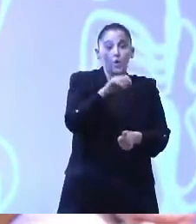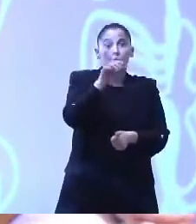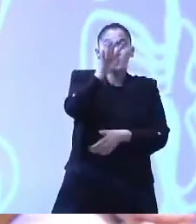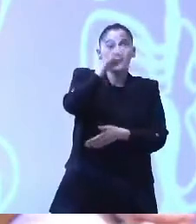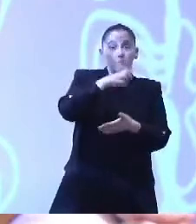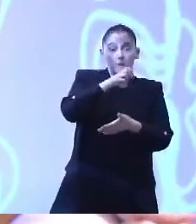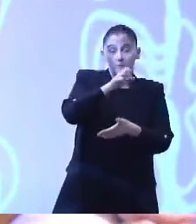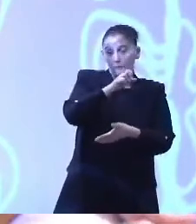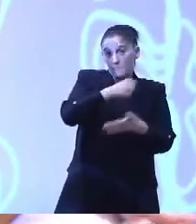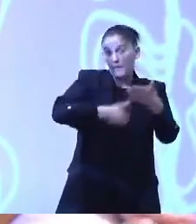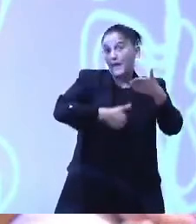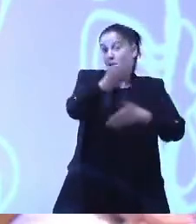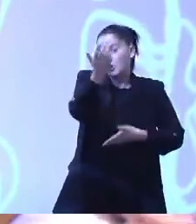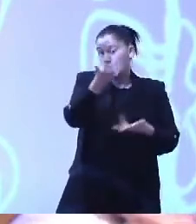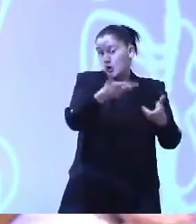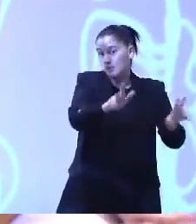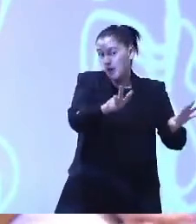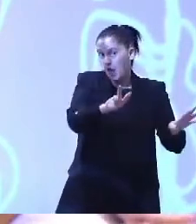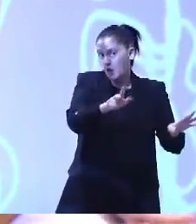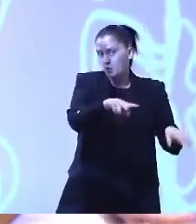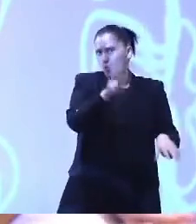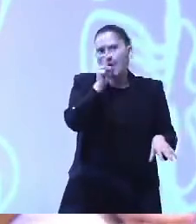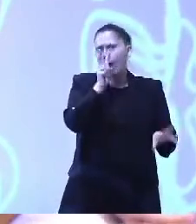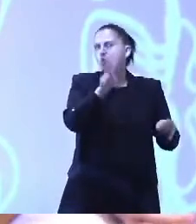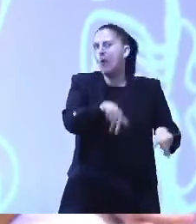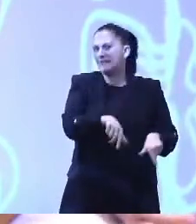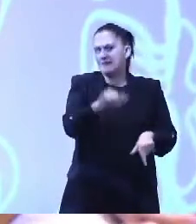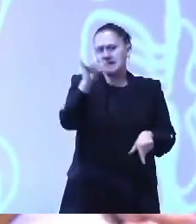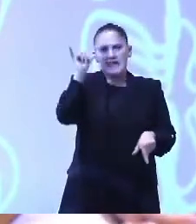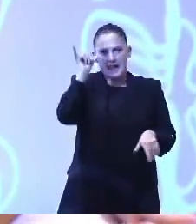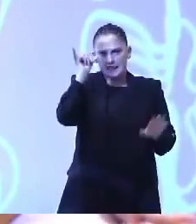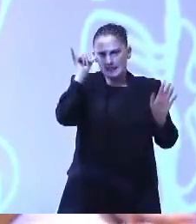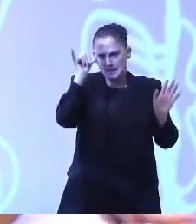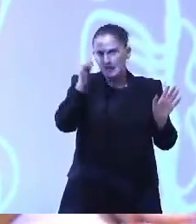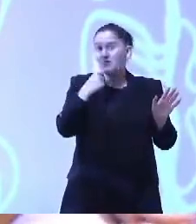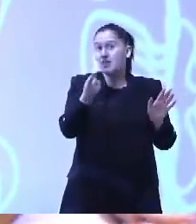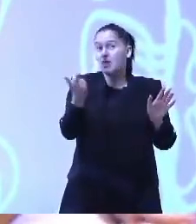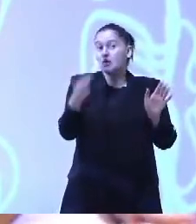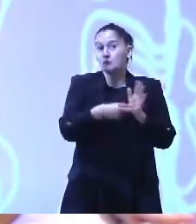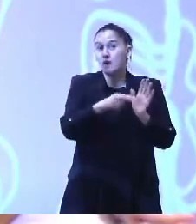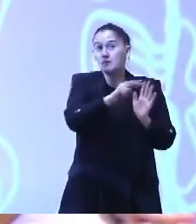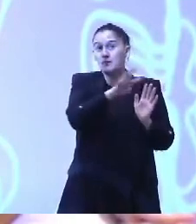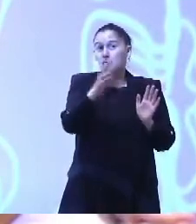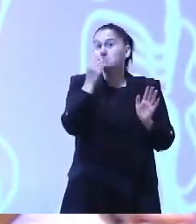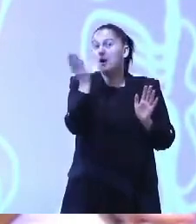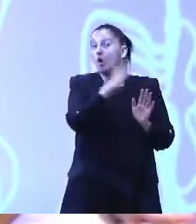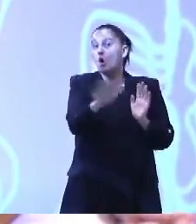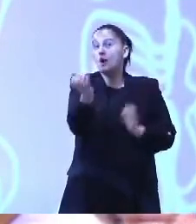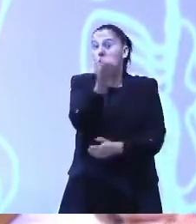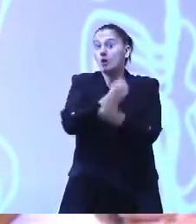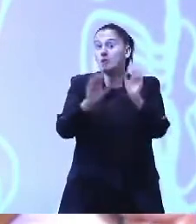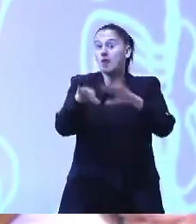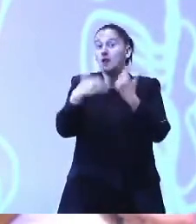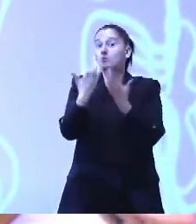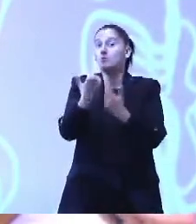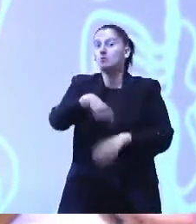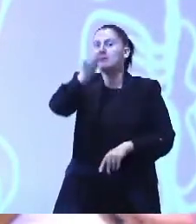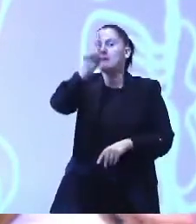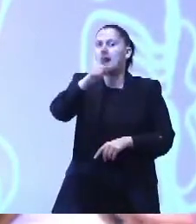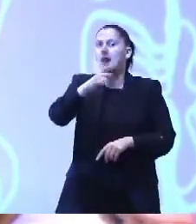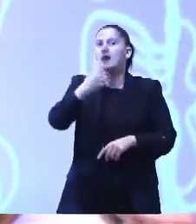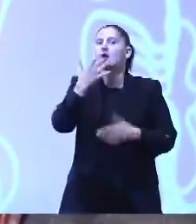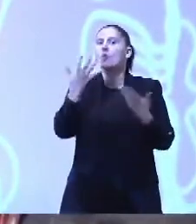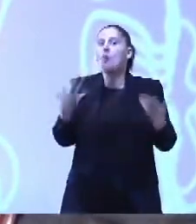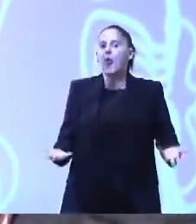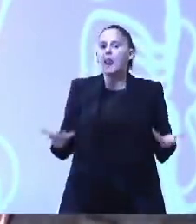por tanto nada sospechoso de ser de izquierdas, que dijo que en 2024 la mejor economía del mundo fue la española, el The